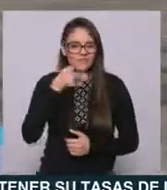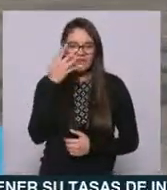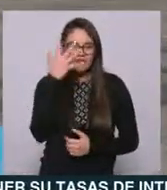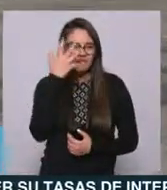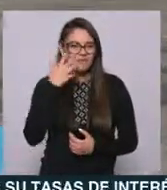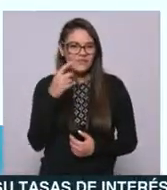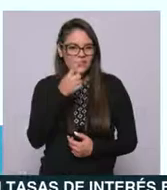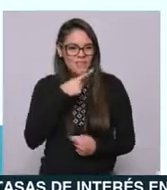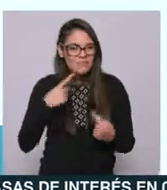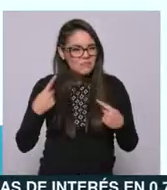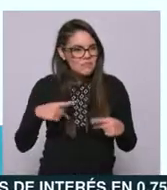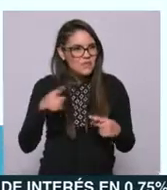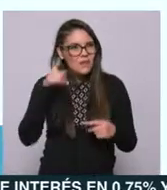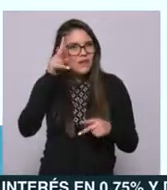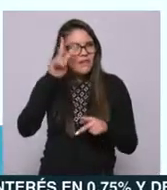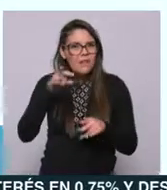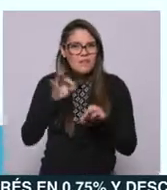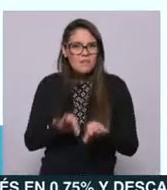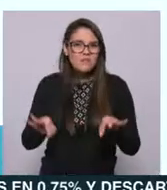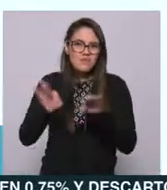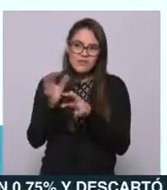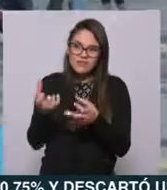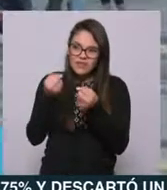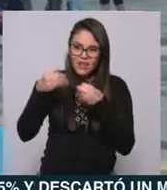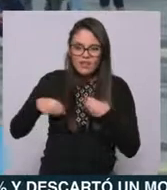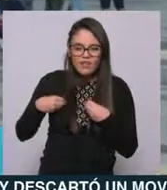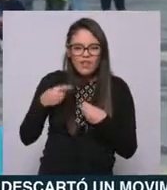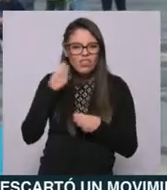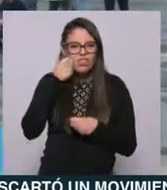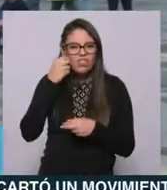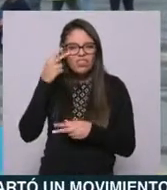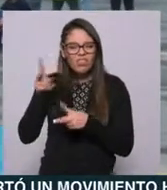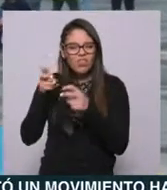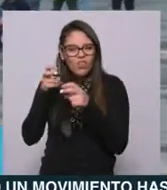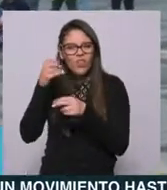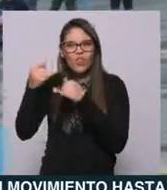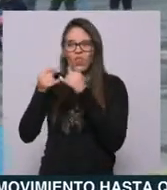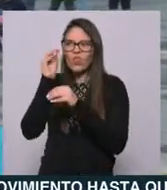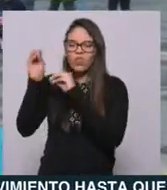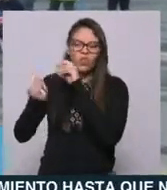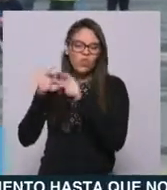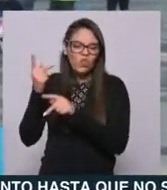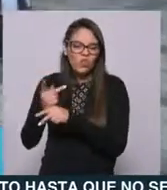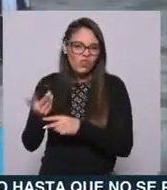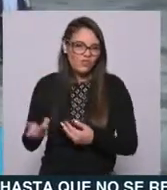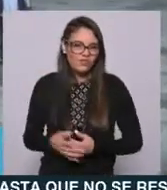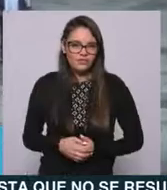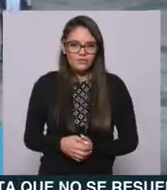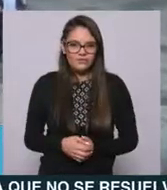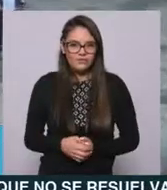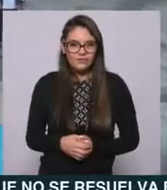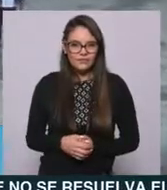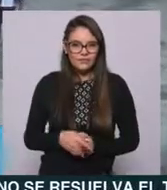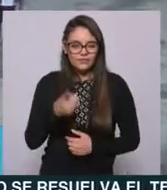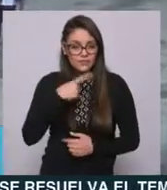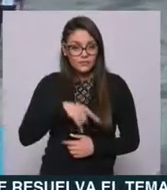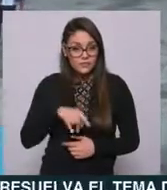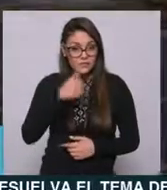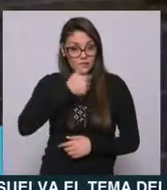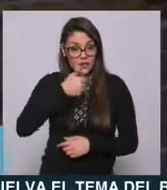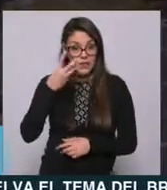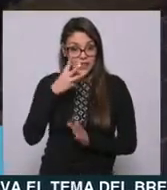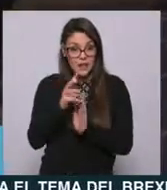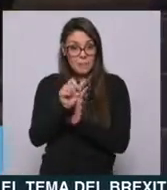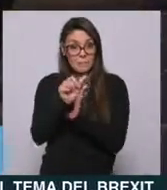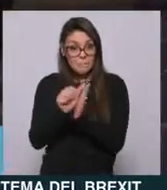estas herramientas que salvan vidas. Arquitecta, ¿habrá más simulacros de los que estamos acostumbrados en la Ciudad de México? Serán cada 3